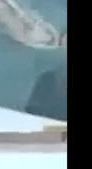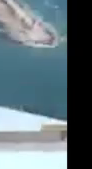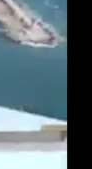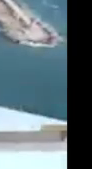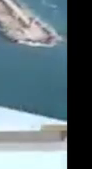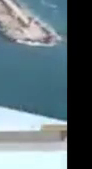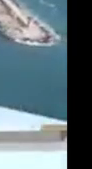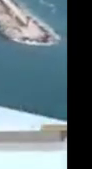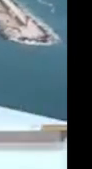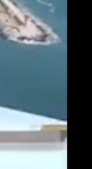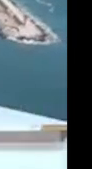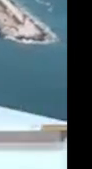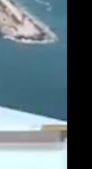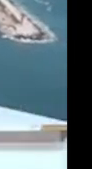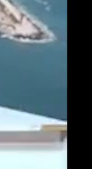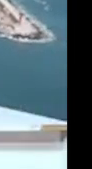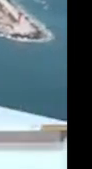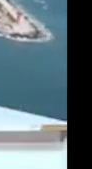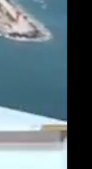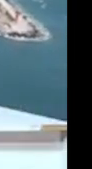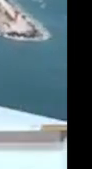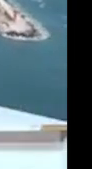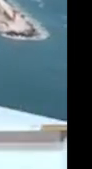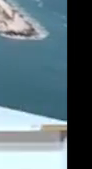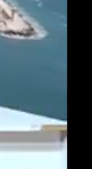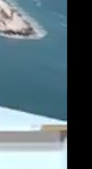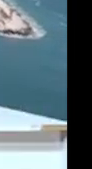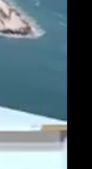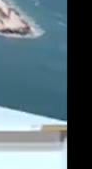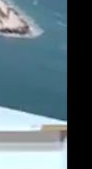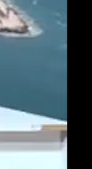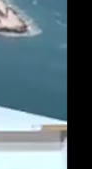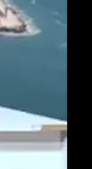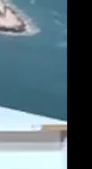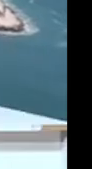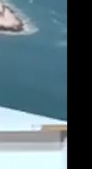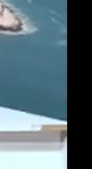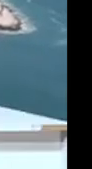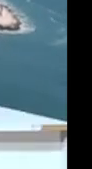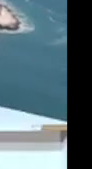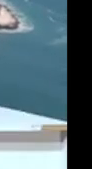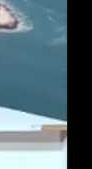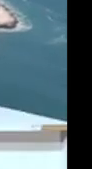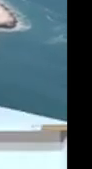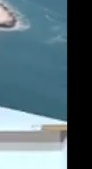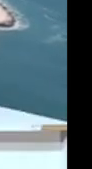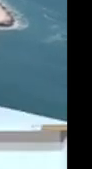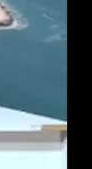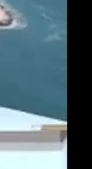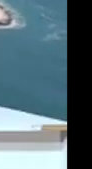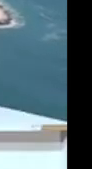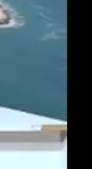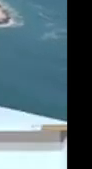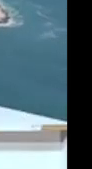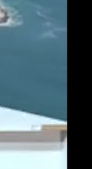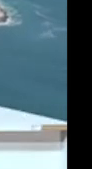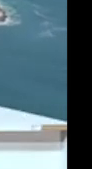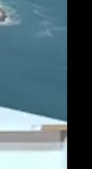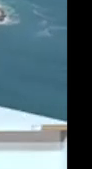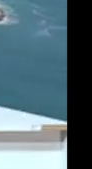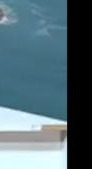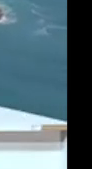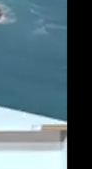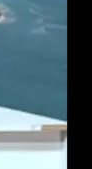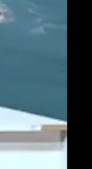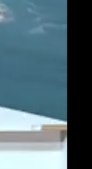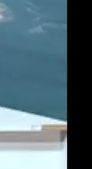para la vacuna. Totalmente. Lo Ya. ideal sería que no estemos resfriados, que no tengamos fiebre para el momento de la vacuna, ¿ya? Y otra cosa es, le